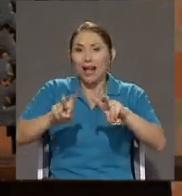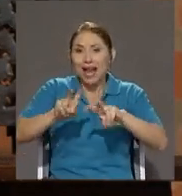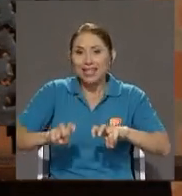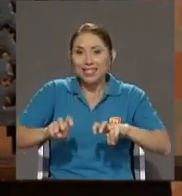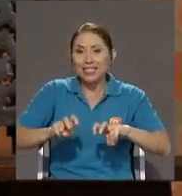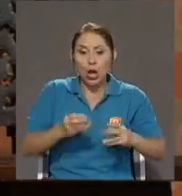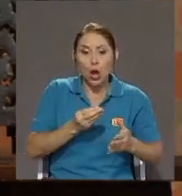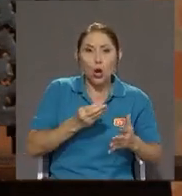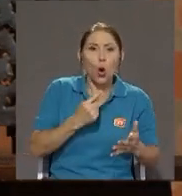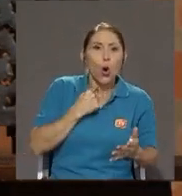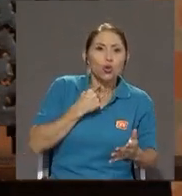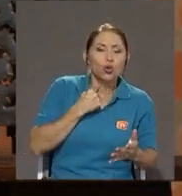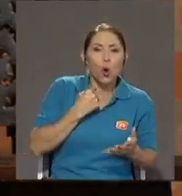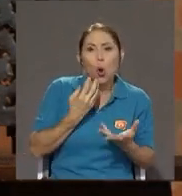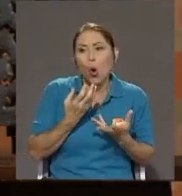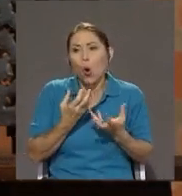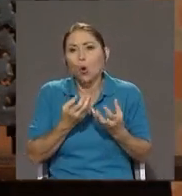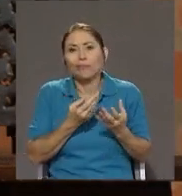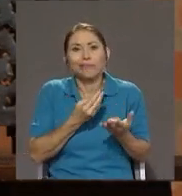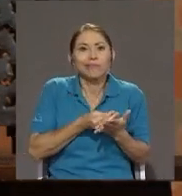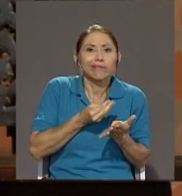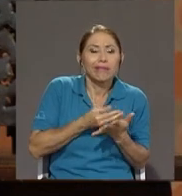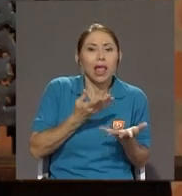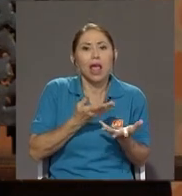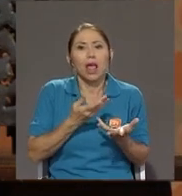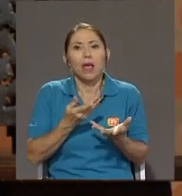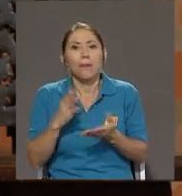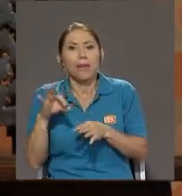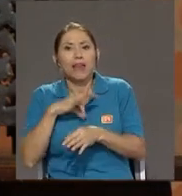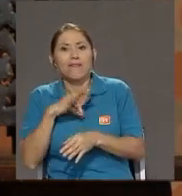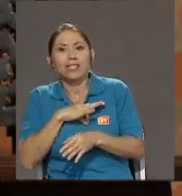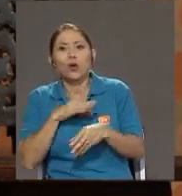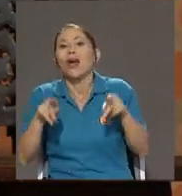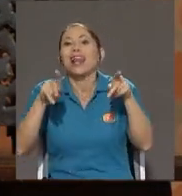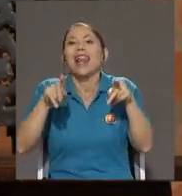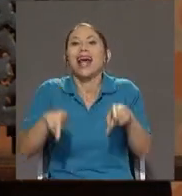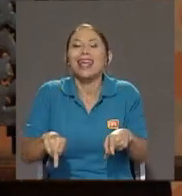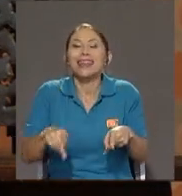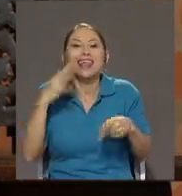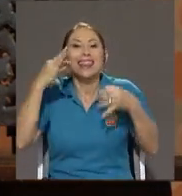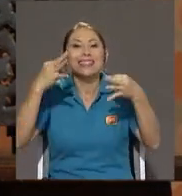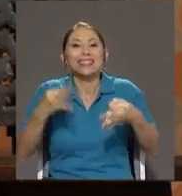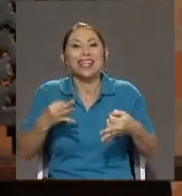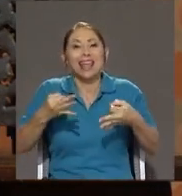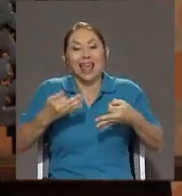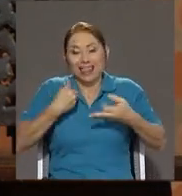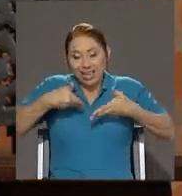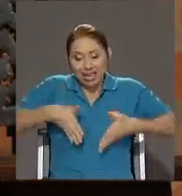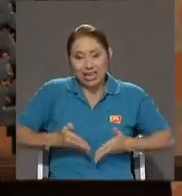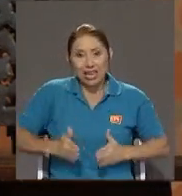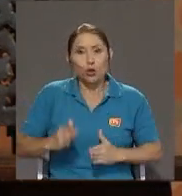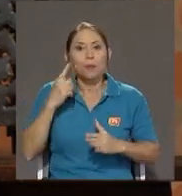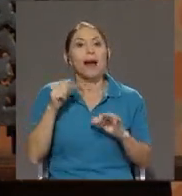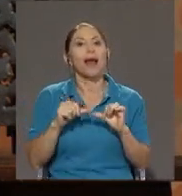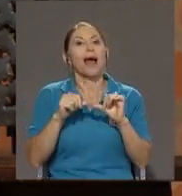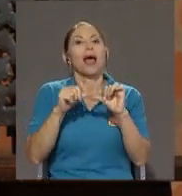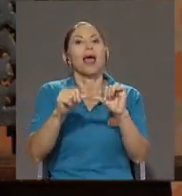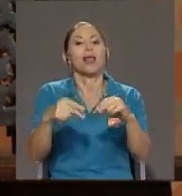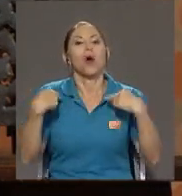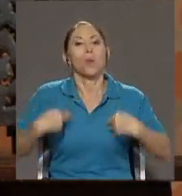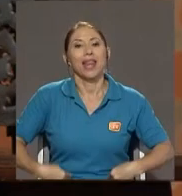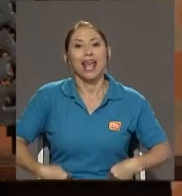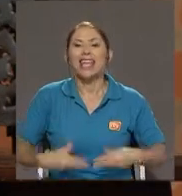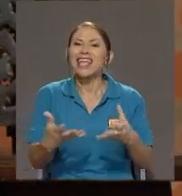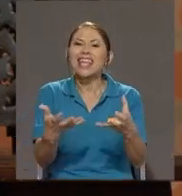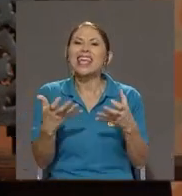biología y la gente decide reproducirse para mantener la especie, y lo que se anda buscando es tener dos